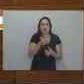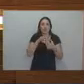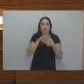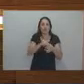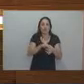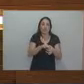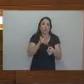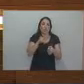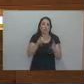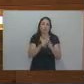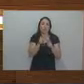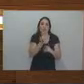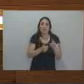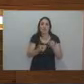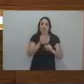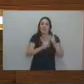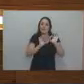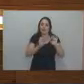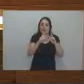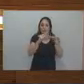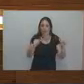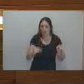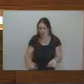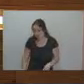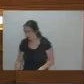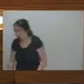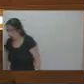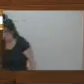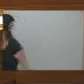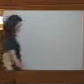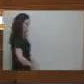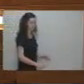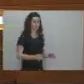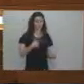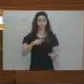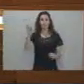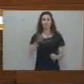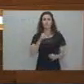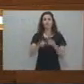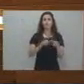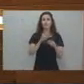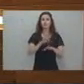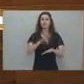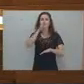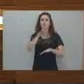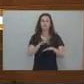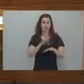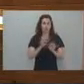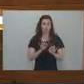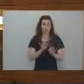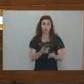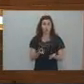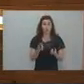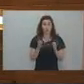derechos sociales, especialmente en nuestra tierra. Yo vengo de una familia que tiene una sensibilidad especial por la tradición socialista. Mi abuelo era un